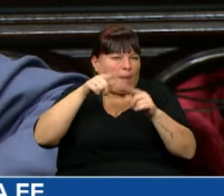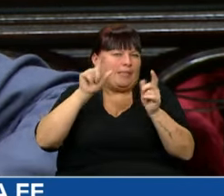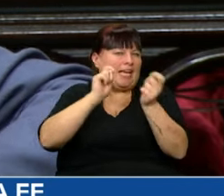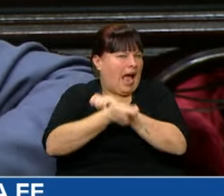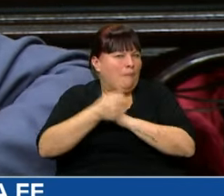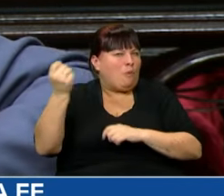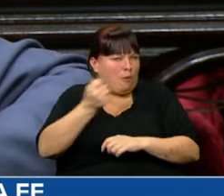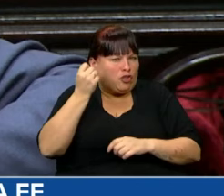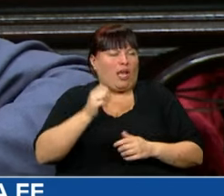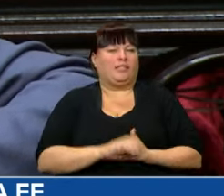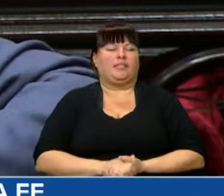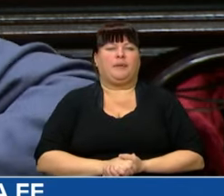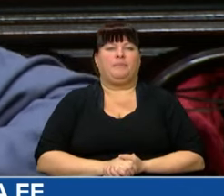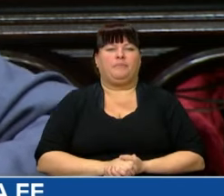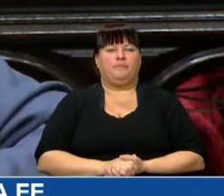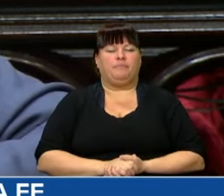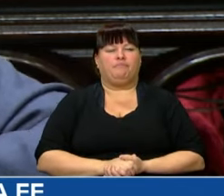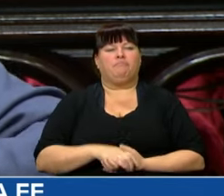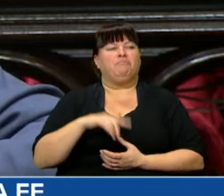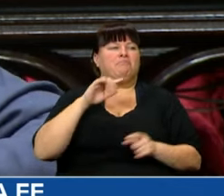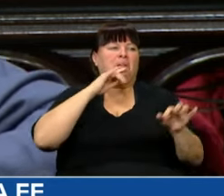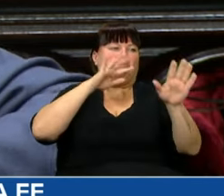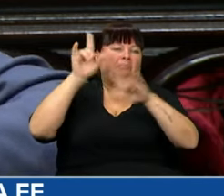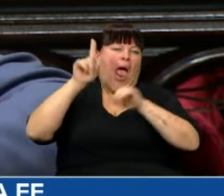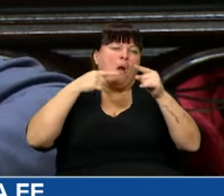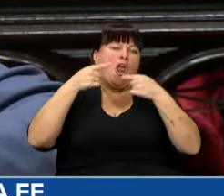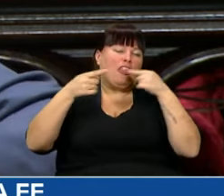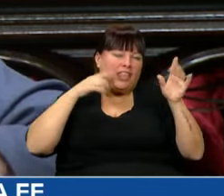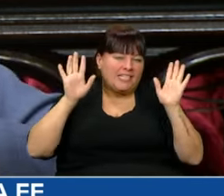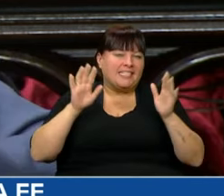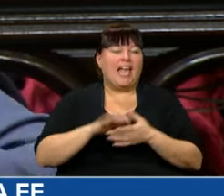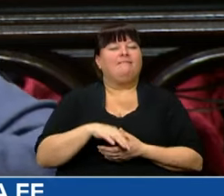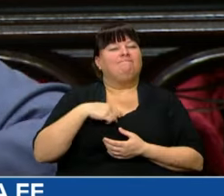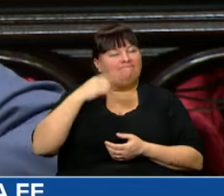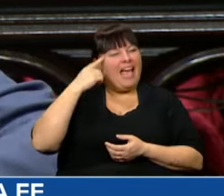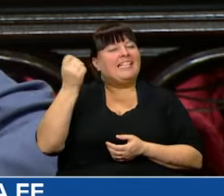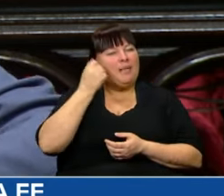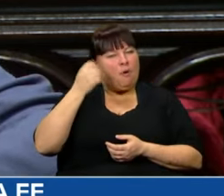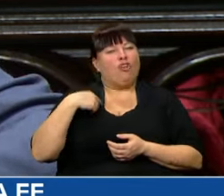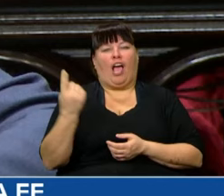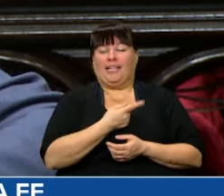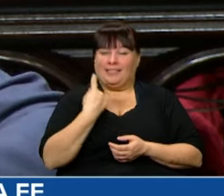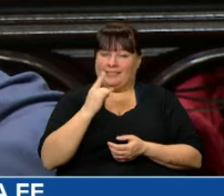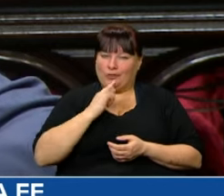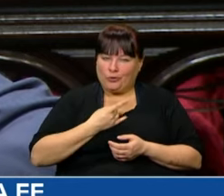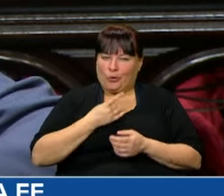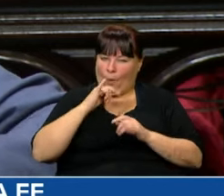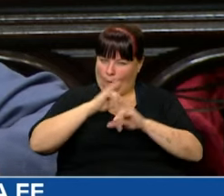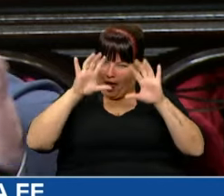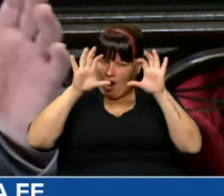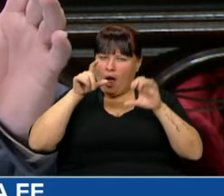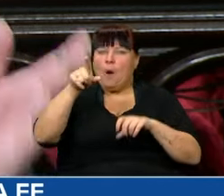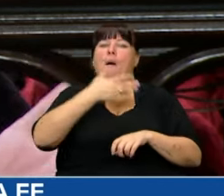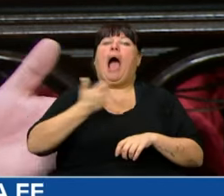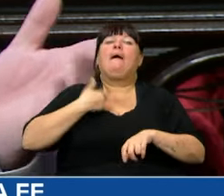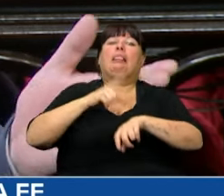este cambio trascendente. Y se han dicho algunas cosas que me parece que vale la pena que nosotros la recordemos. Usted,